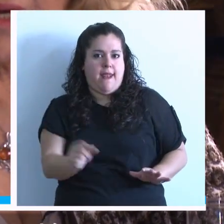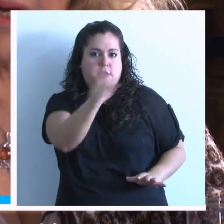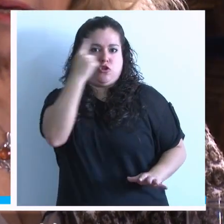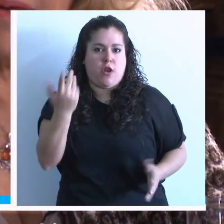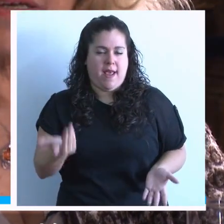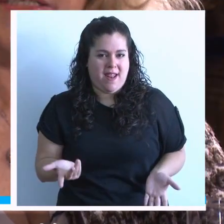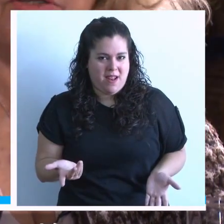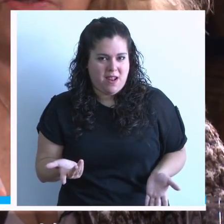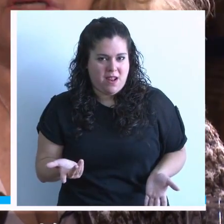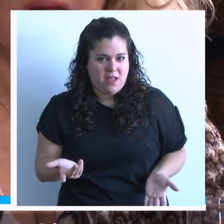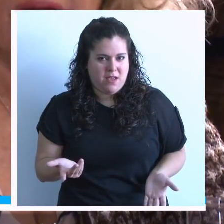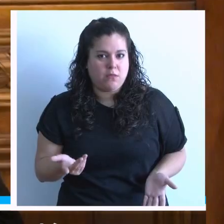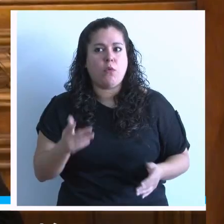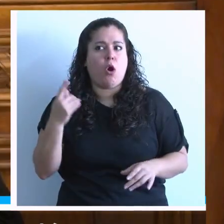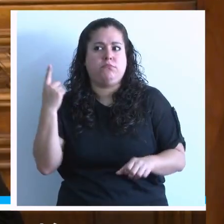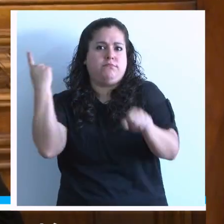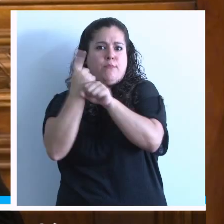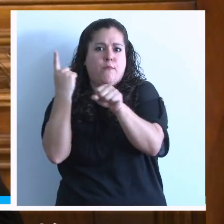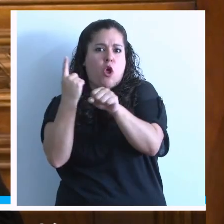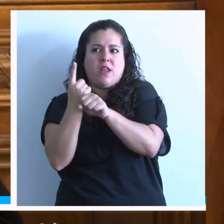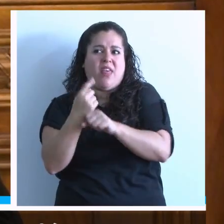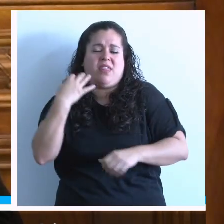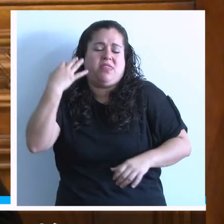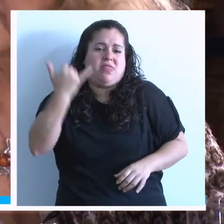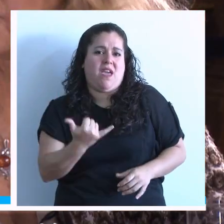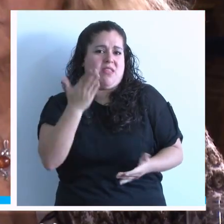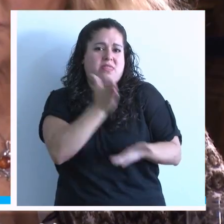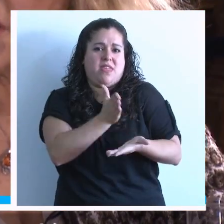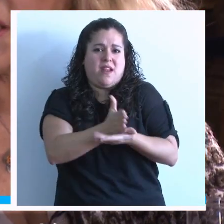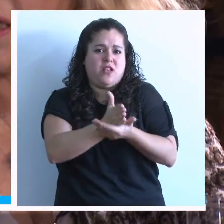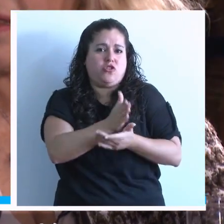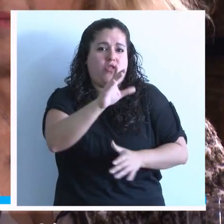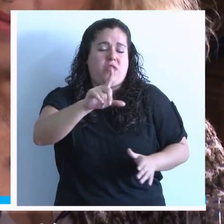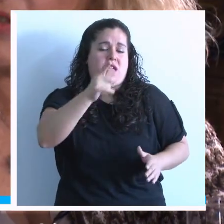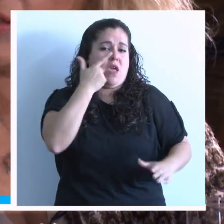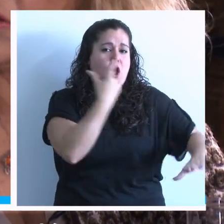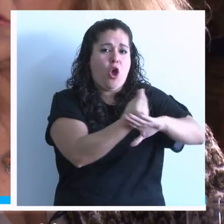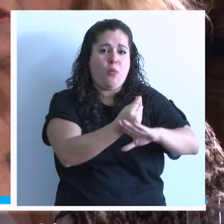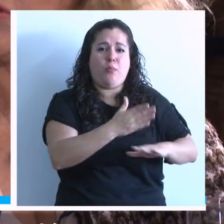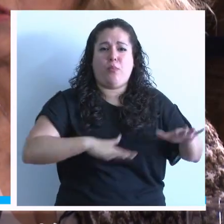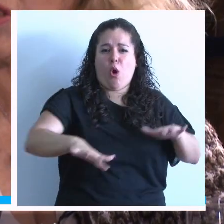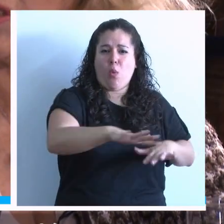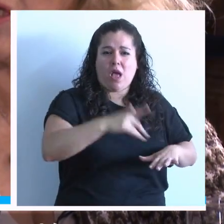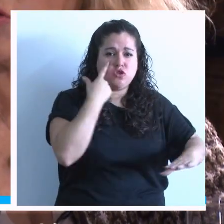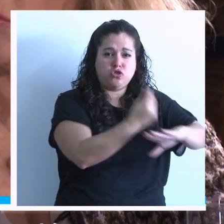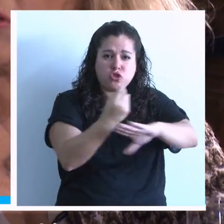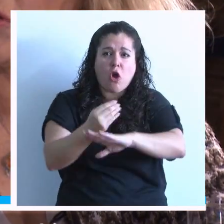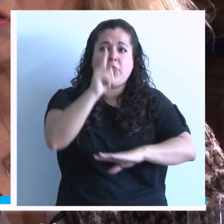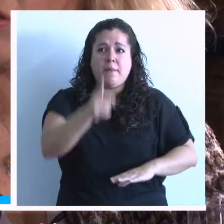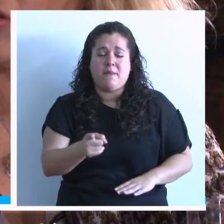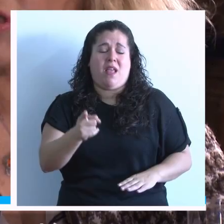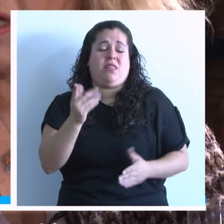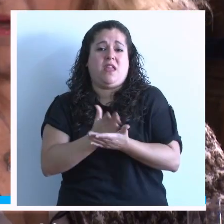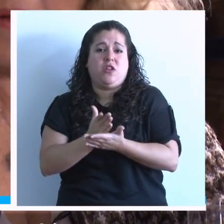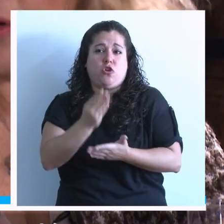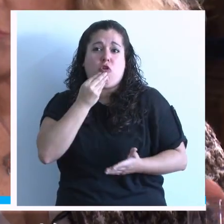nacionales y bases en donde, digamos, se tenga en primer lugar en cuenta los derechos de la población, los derechos del consumidor,